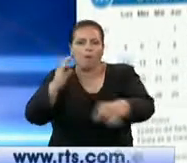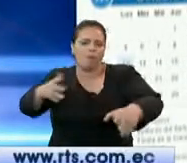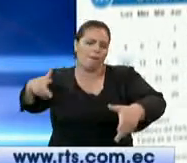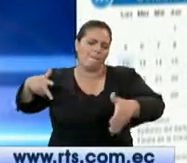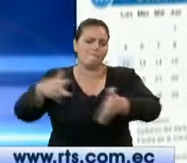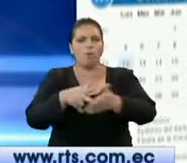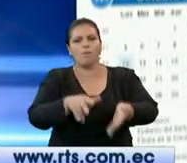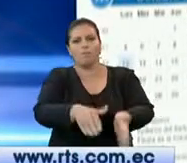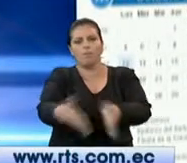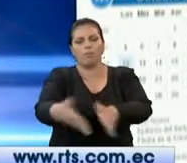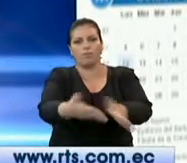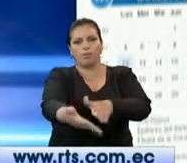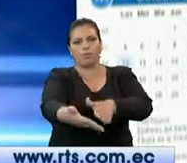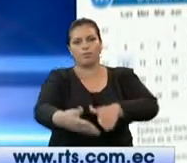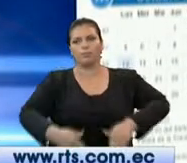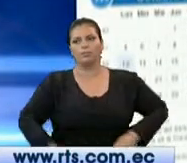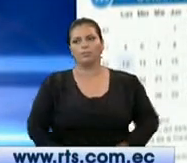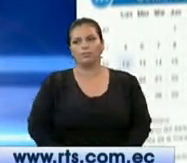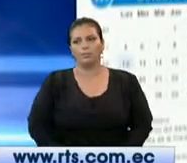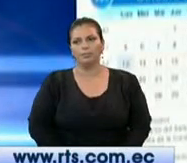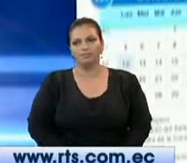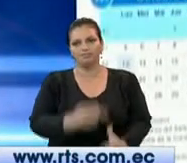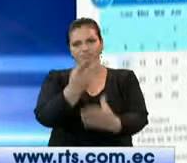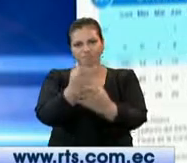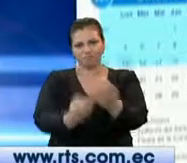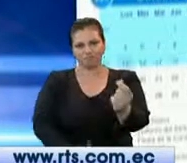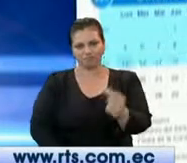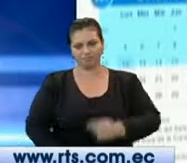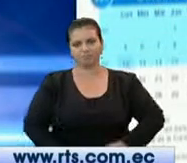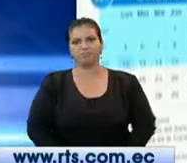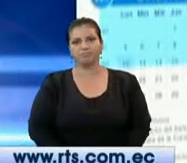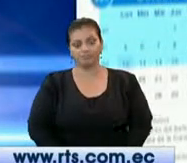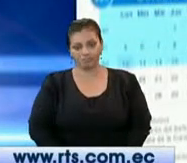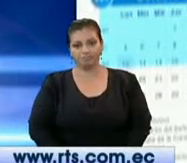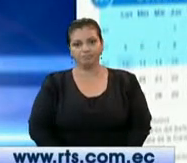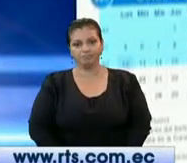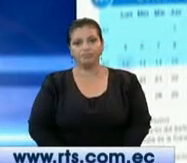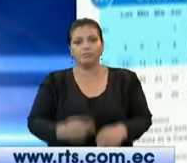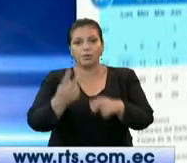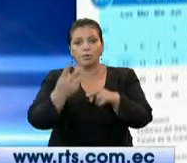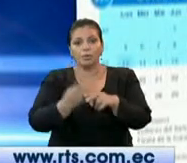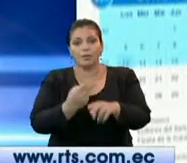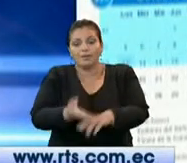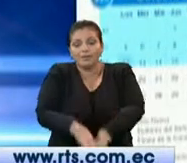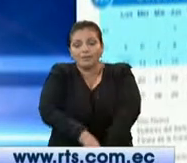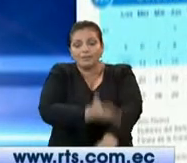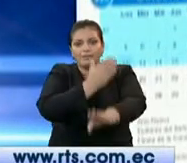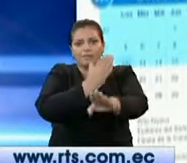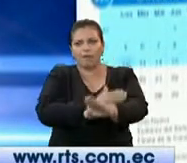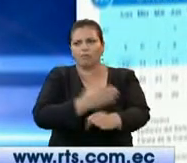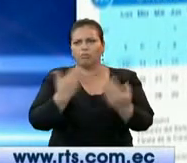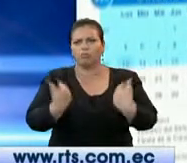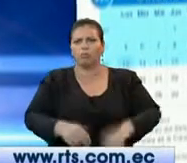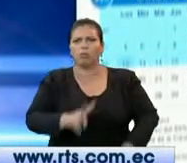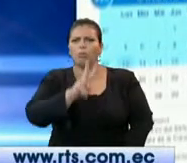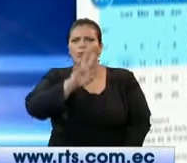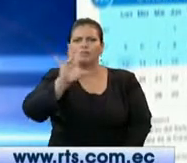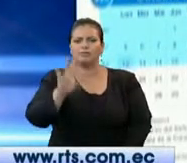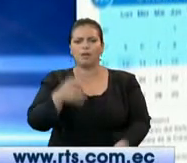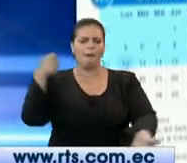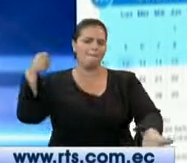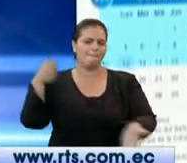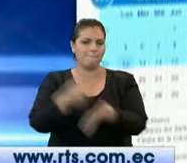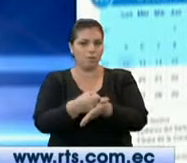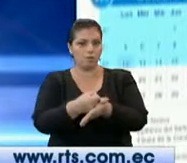en autopista, mientras que en los últimos dos meses ya se contabilizan 27, según la ATM, ahora a cargo del tránsito